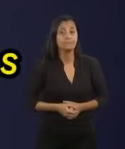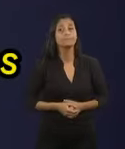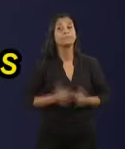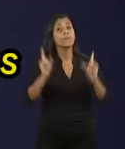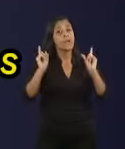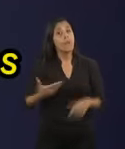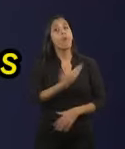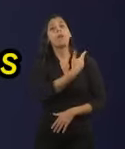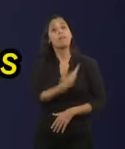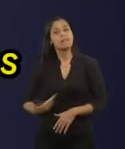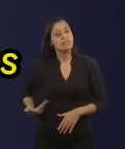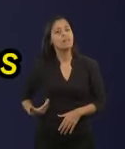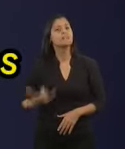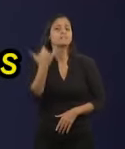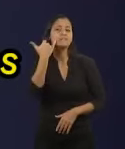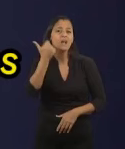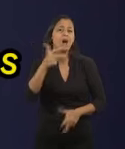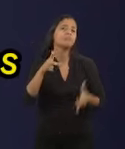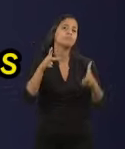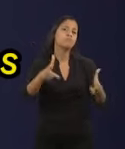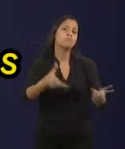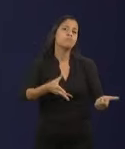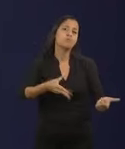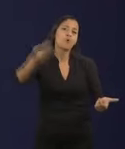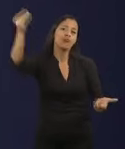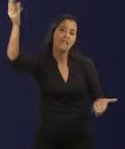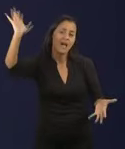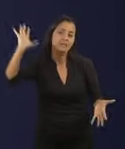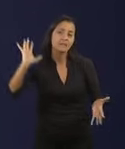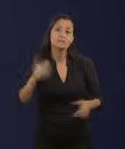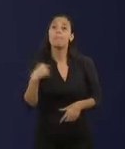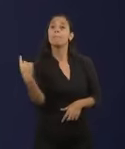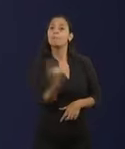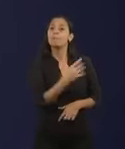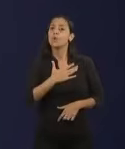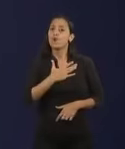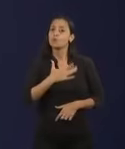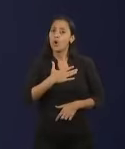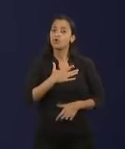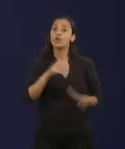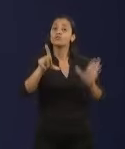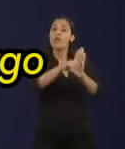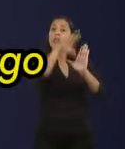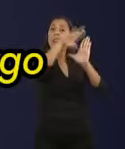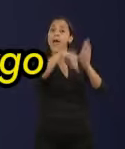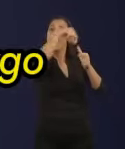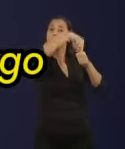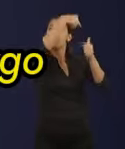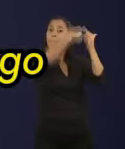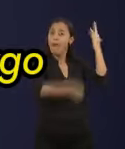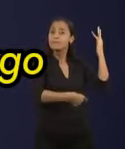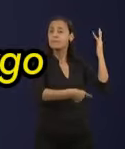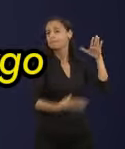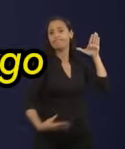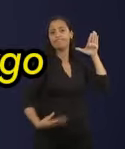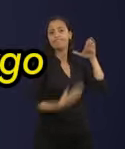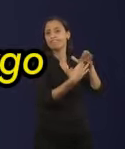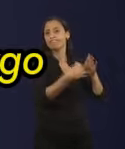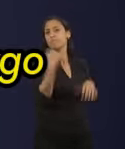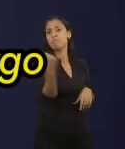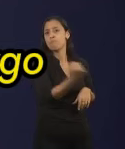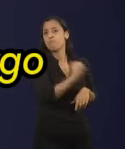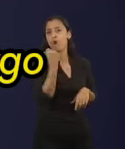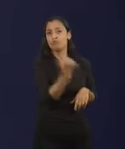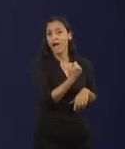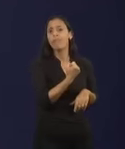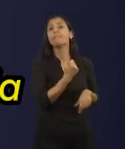presidente lo ha dicho lo hemos dicho siempre eh para nosotros la ley bases es fundamental en términos